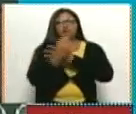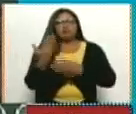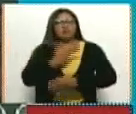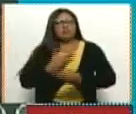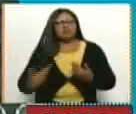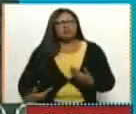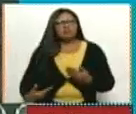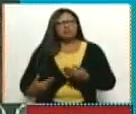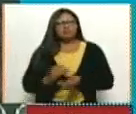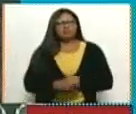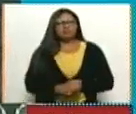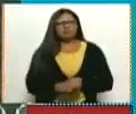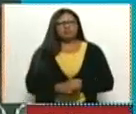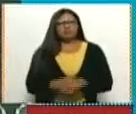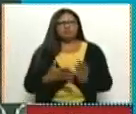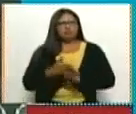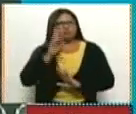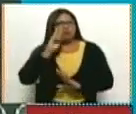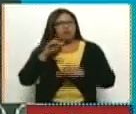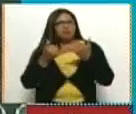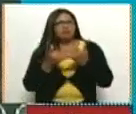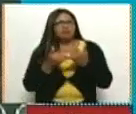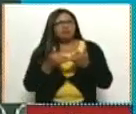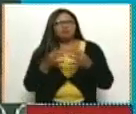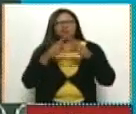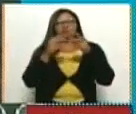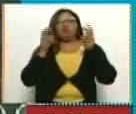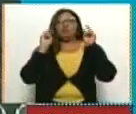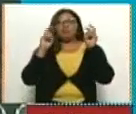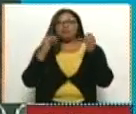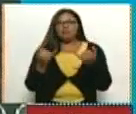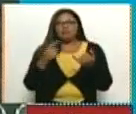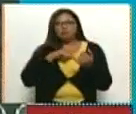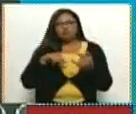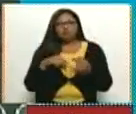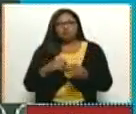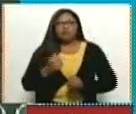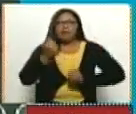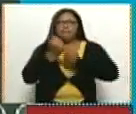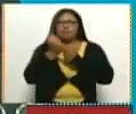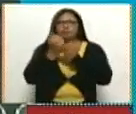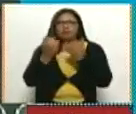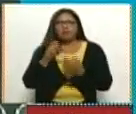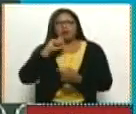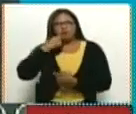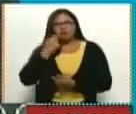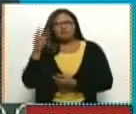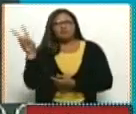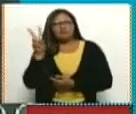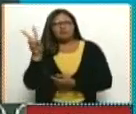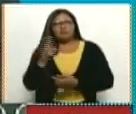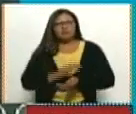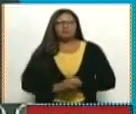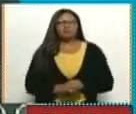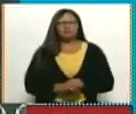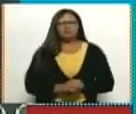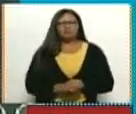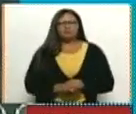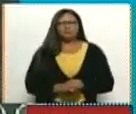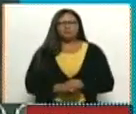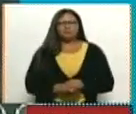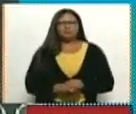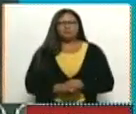de Miraflores para pasar revista a todos los temas de la cooperación Rusia-Venezuela, de